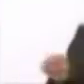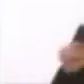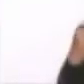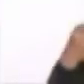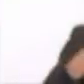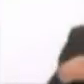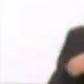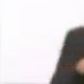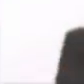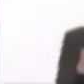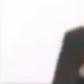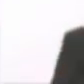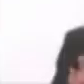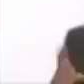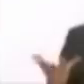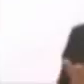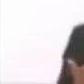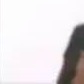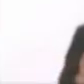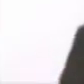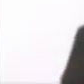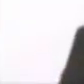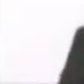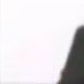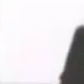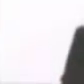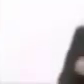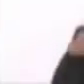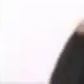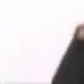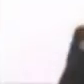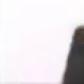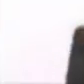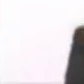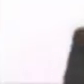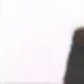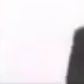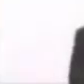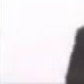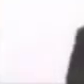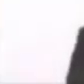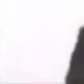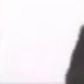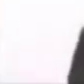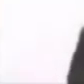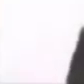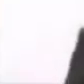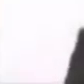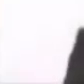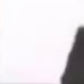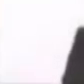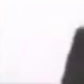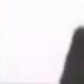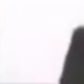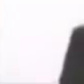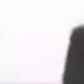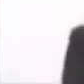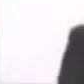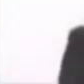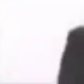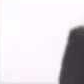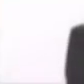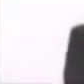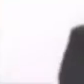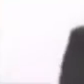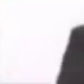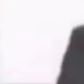rectificar y buscar opciones a fin de realizar la consulta incluso por ahí también el presidente mencionaba que que pues es mejor que